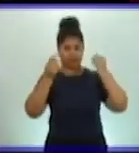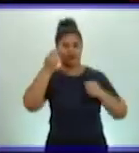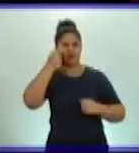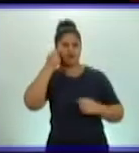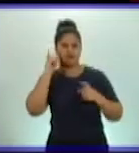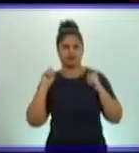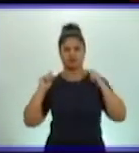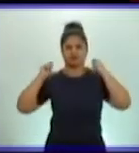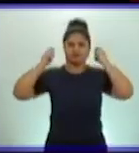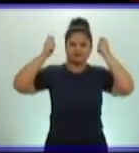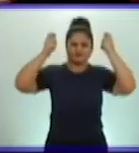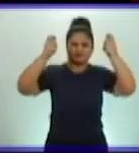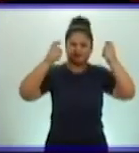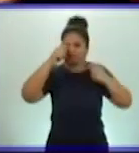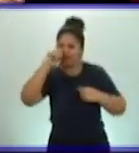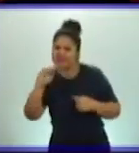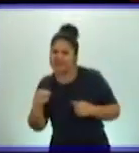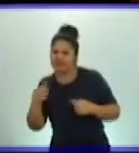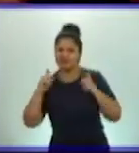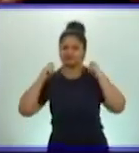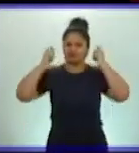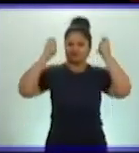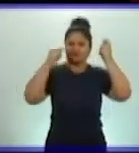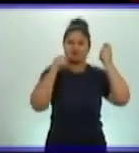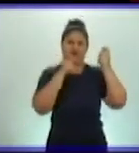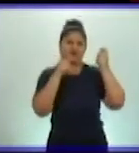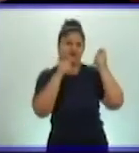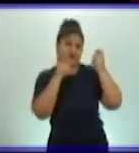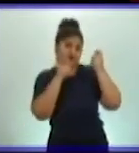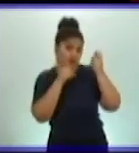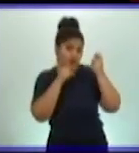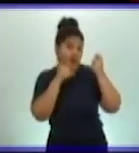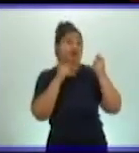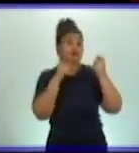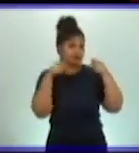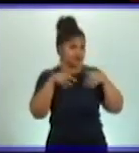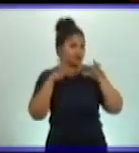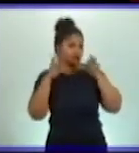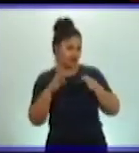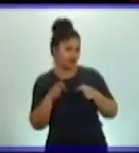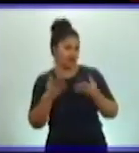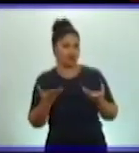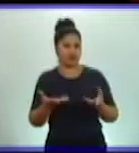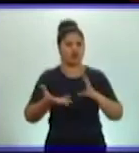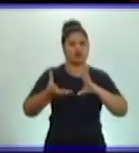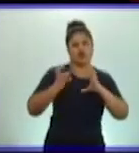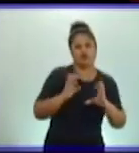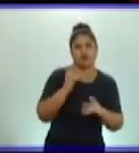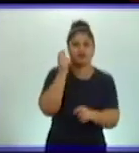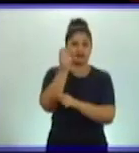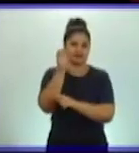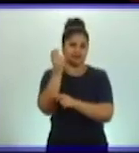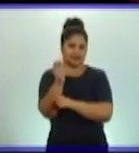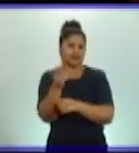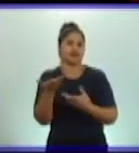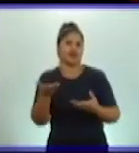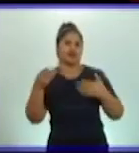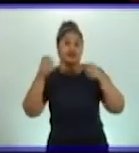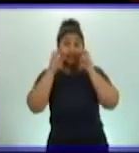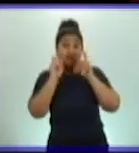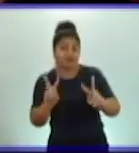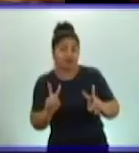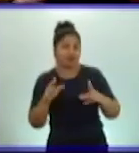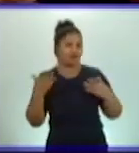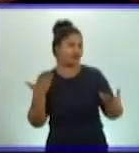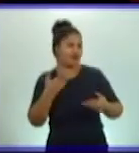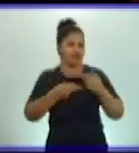un referente de obediencia para los niños, ¿sí o no? Sí, es así. Y no seas, mira, que no seas desobediente, y